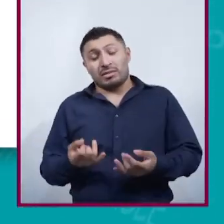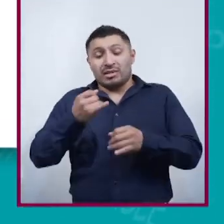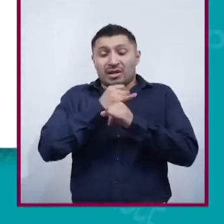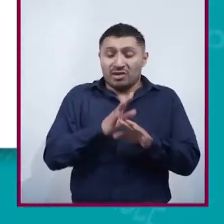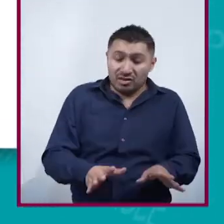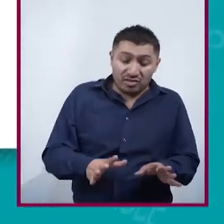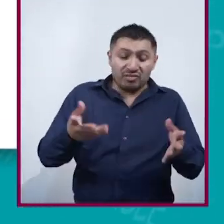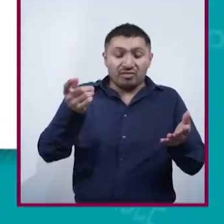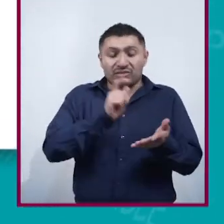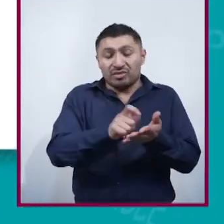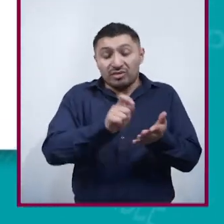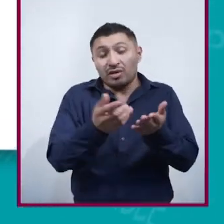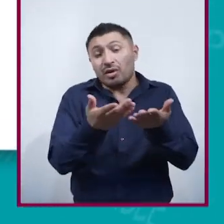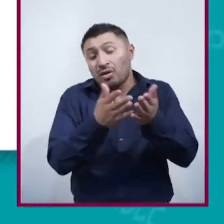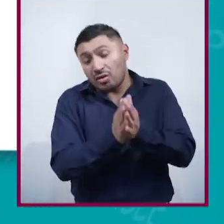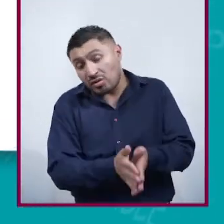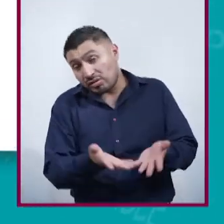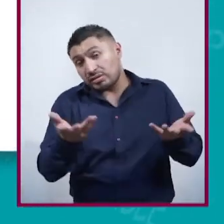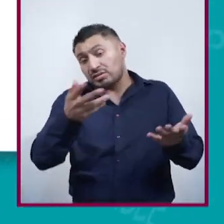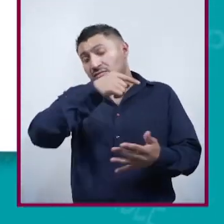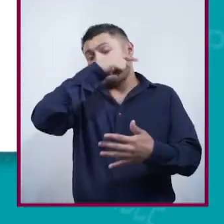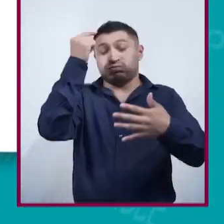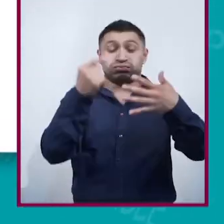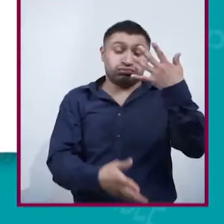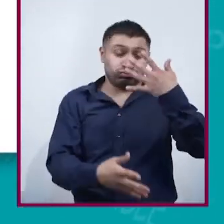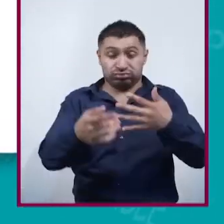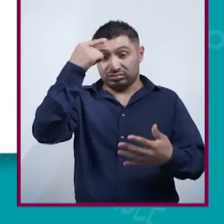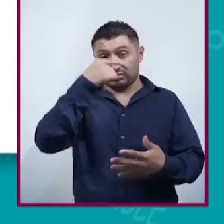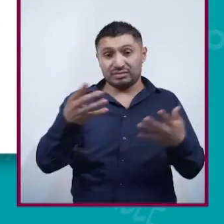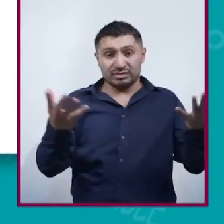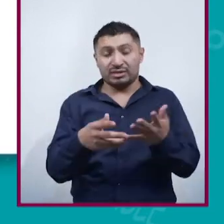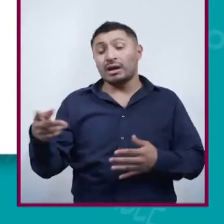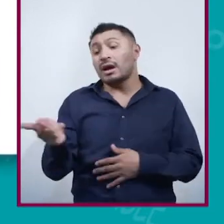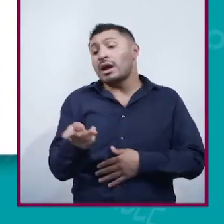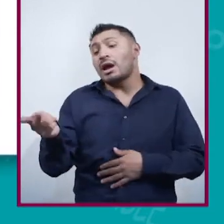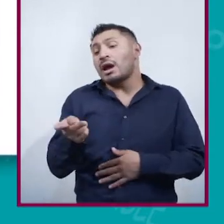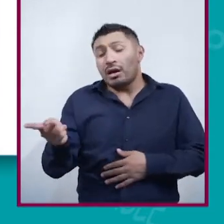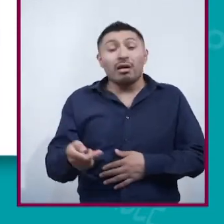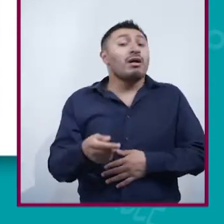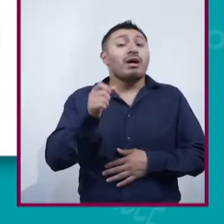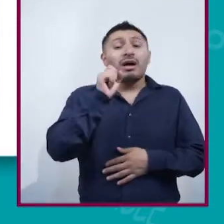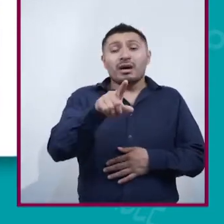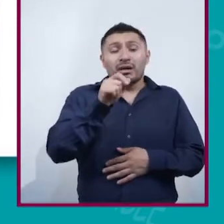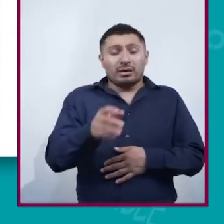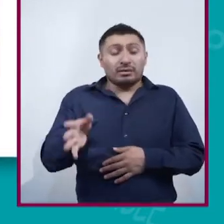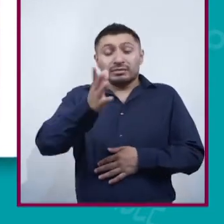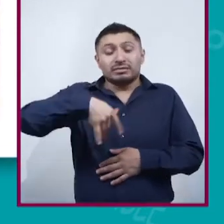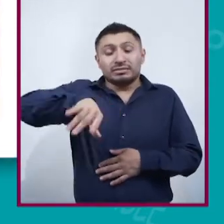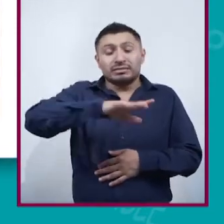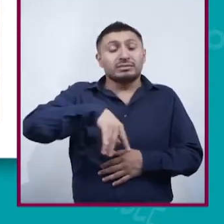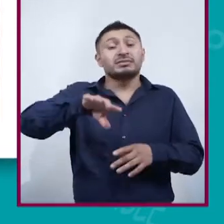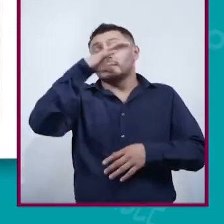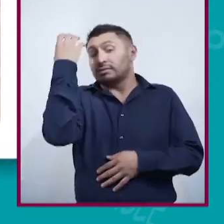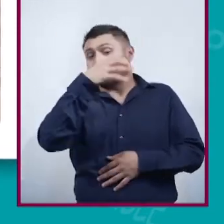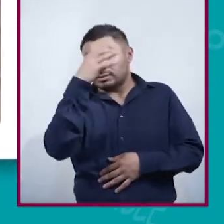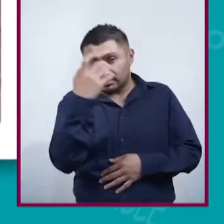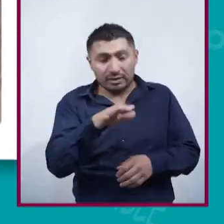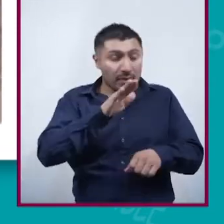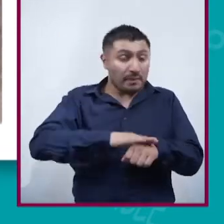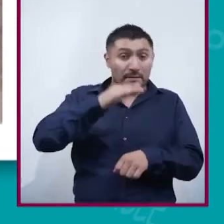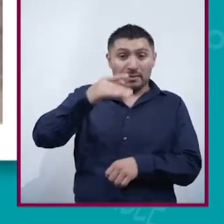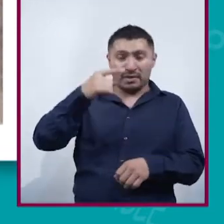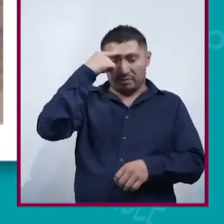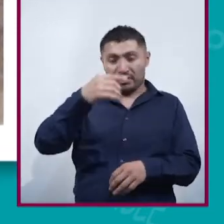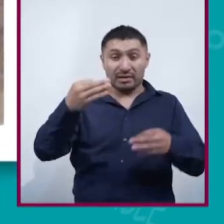en archivos que contengan información de aquellas haciendas que se dedicaban a la elaboración del pulque y, claro, a buscar más